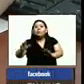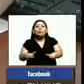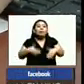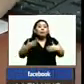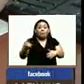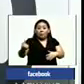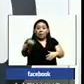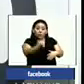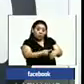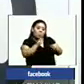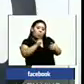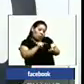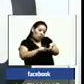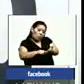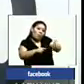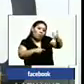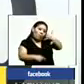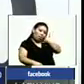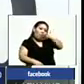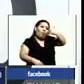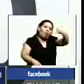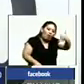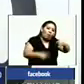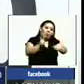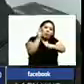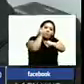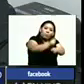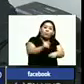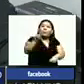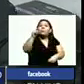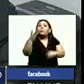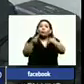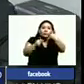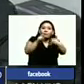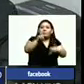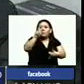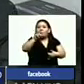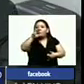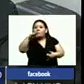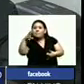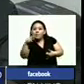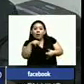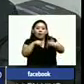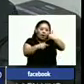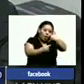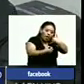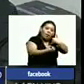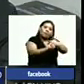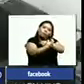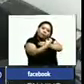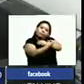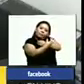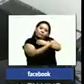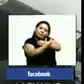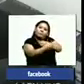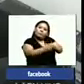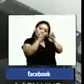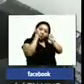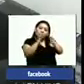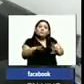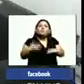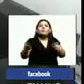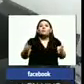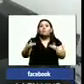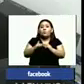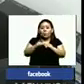población podrá hacer sus consultas y denuncias al número 130, donde será asesorado por empleados de atención al usuario También